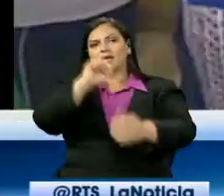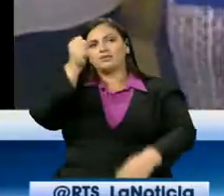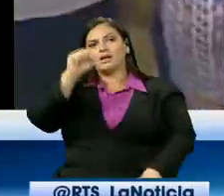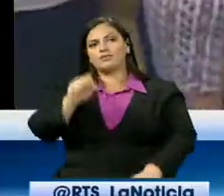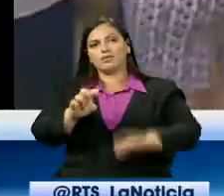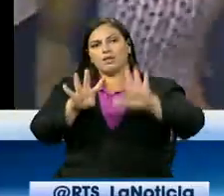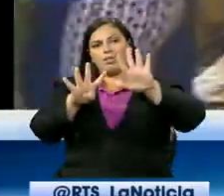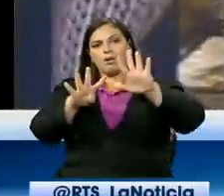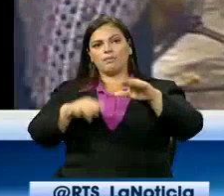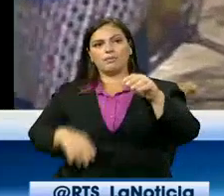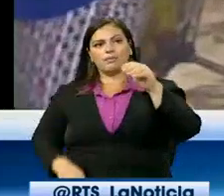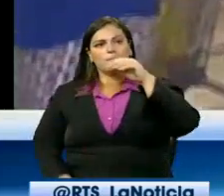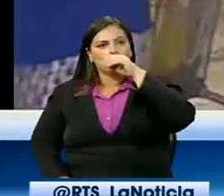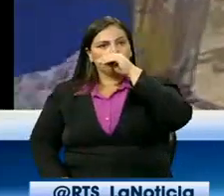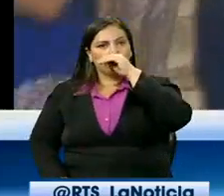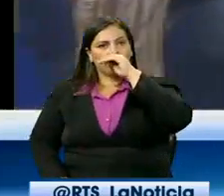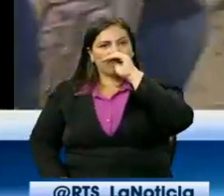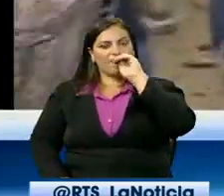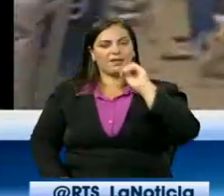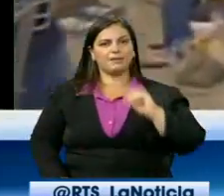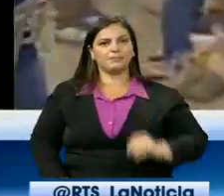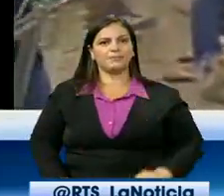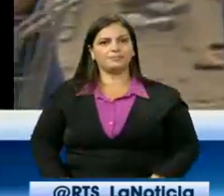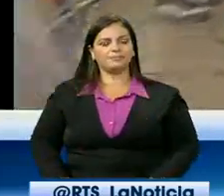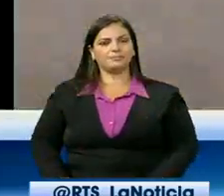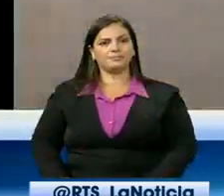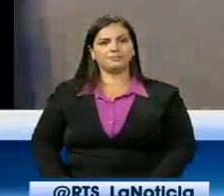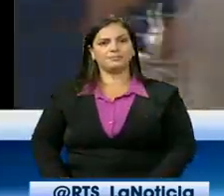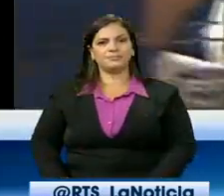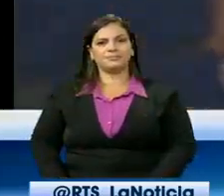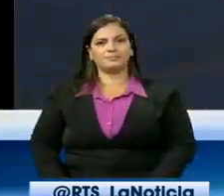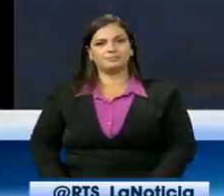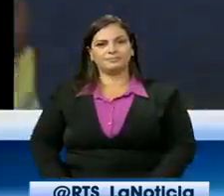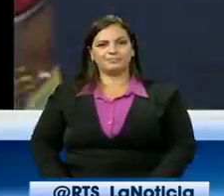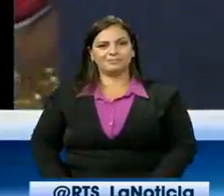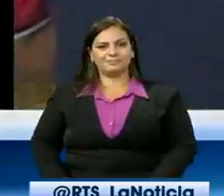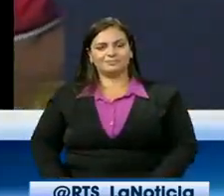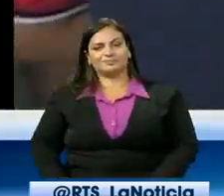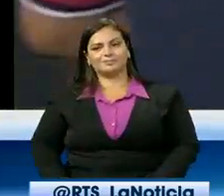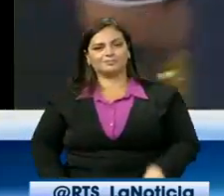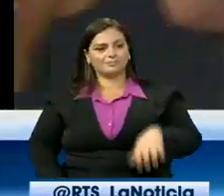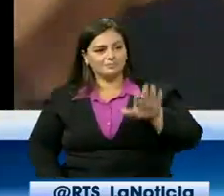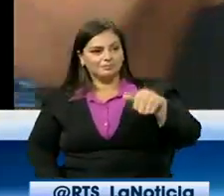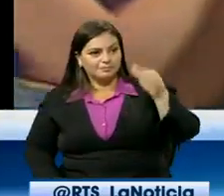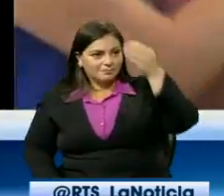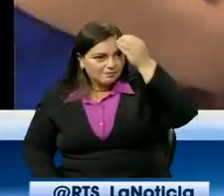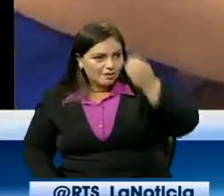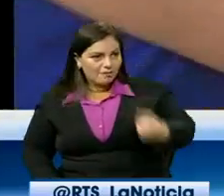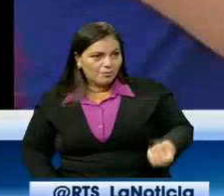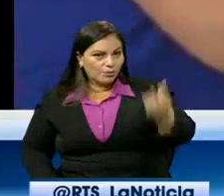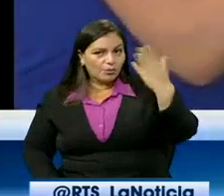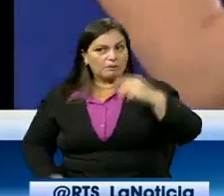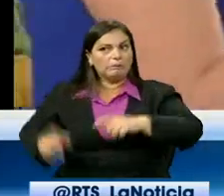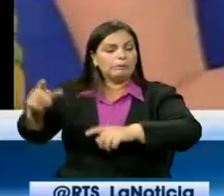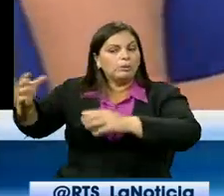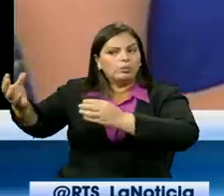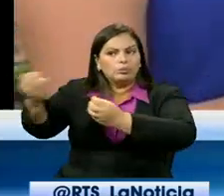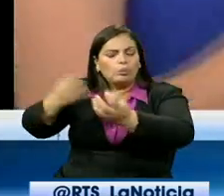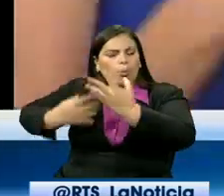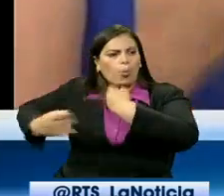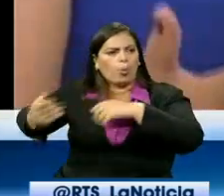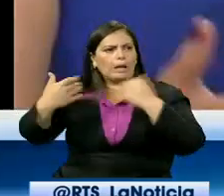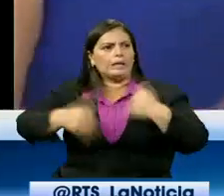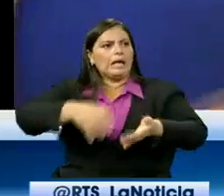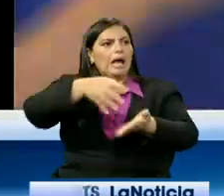tal vez confían también en sus vendedores. Mi querida señora, muy buenos días. Oiga, se escucha por ahí,